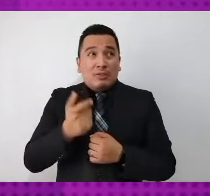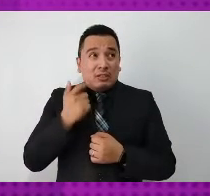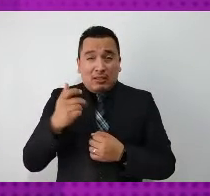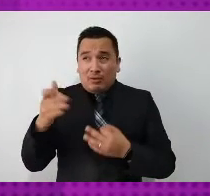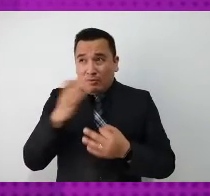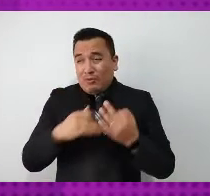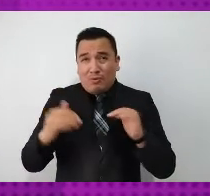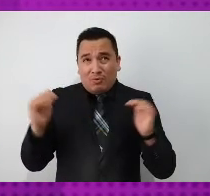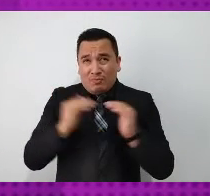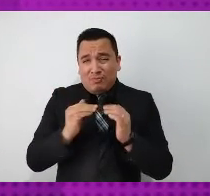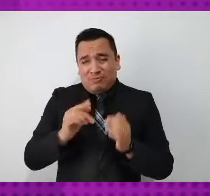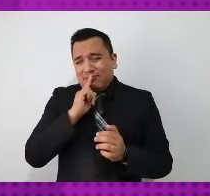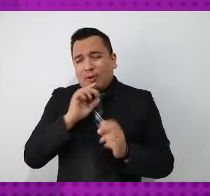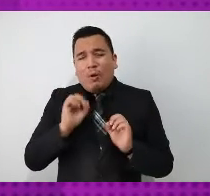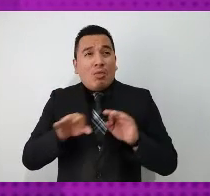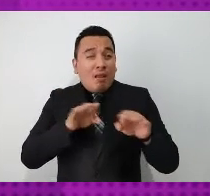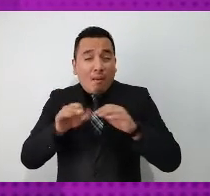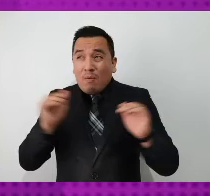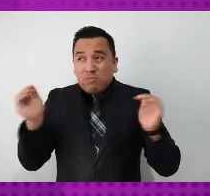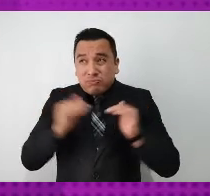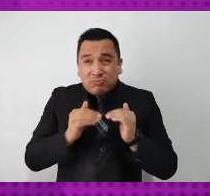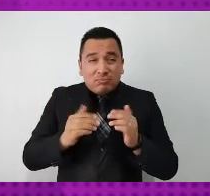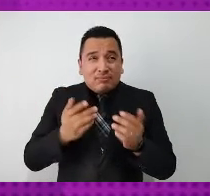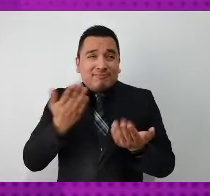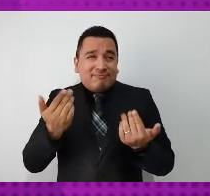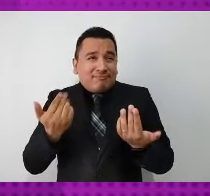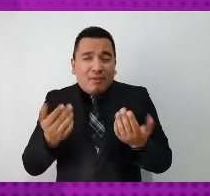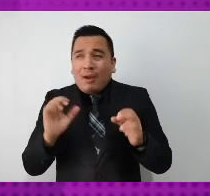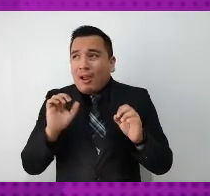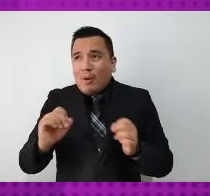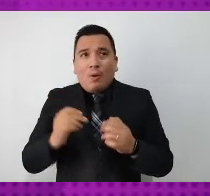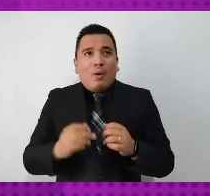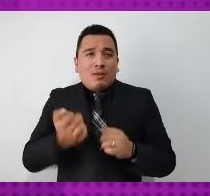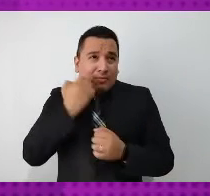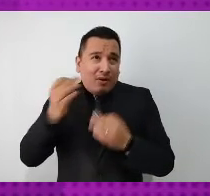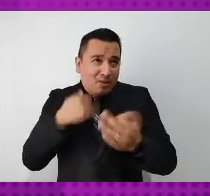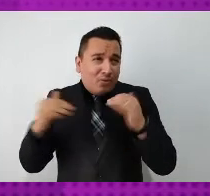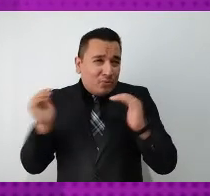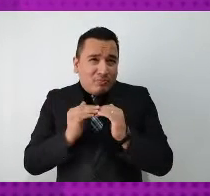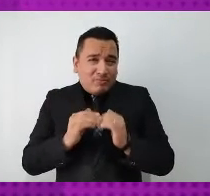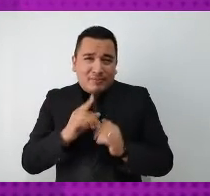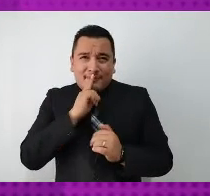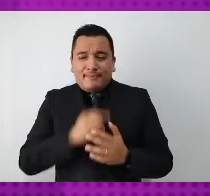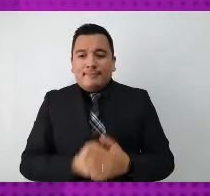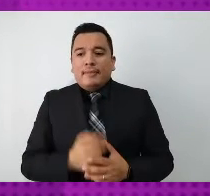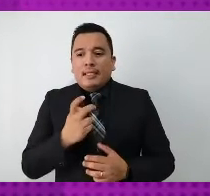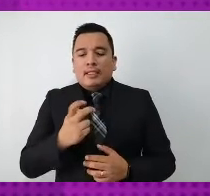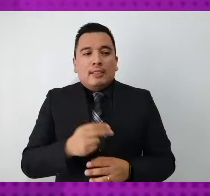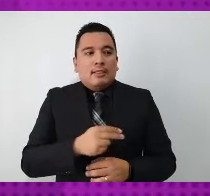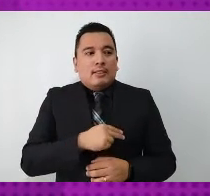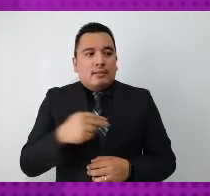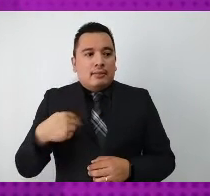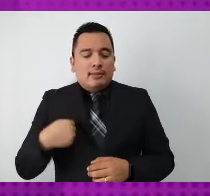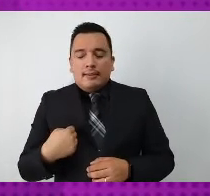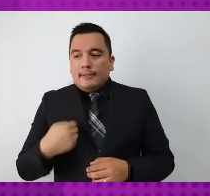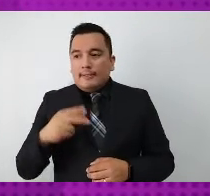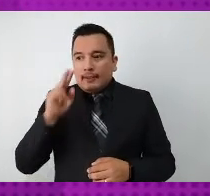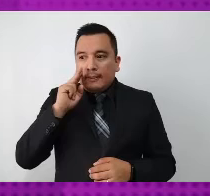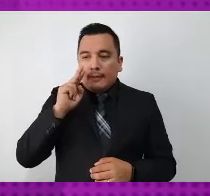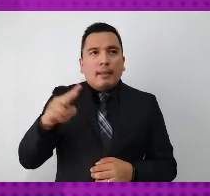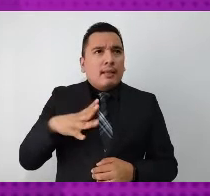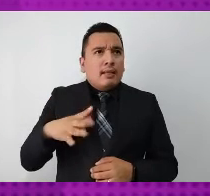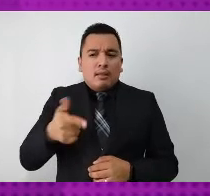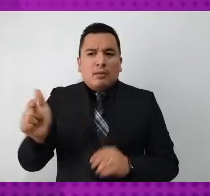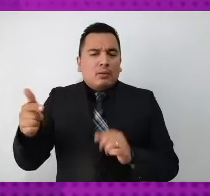laboral educativa entonces se basaron las propuestas en enfocarnos en esos sectores marginados y que realmente